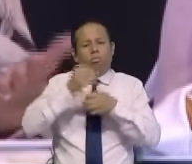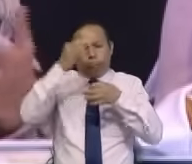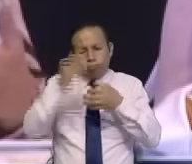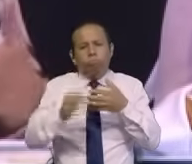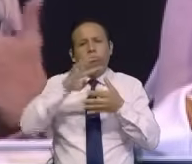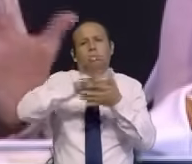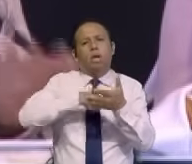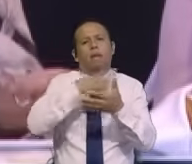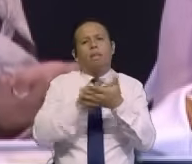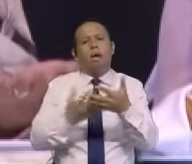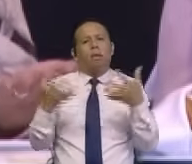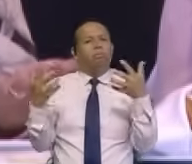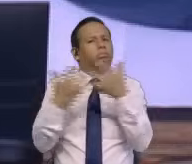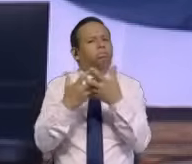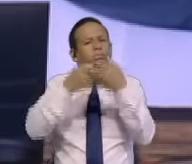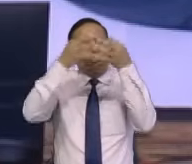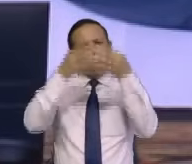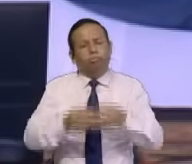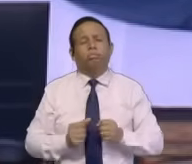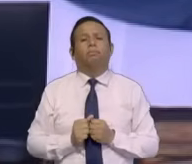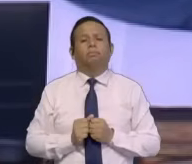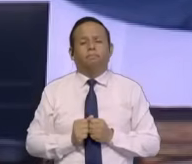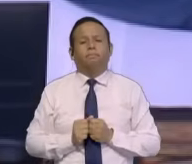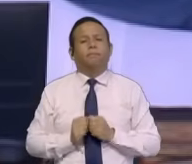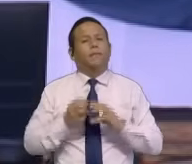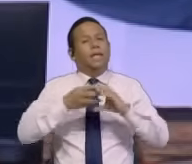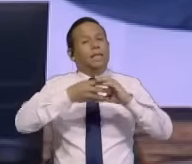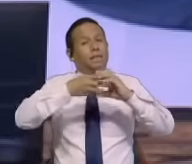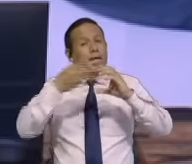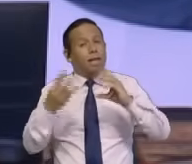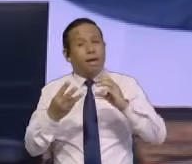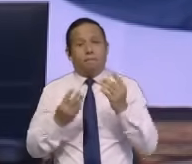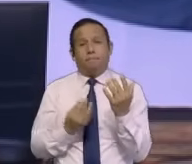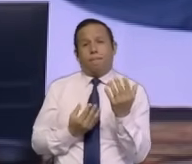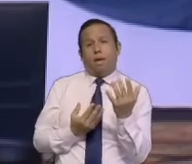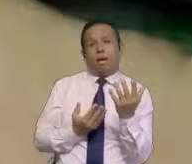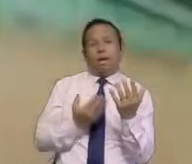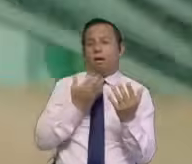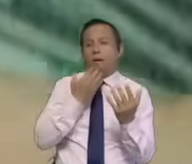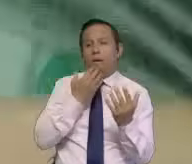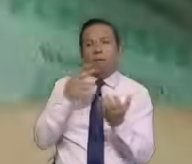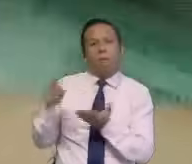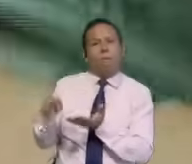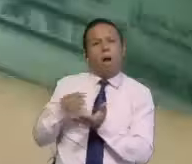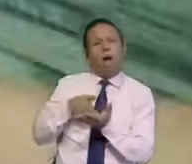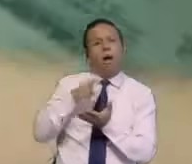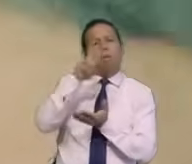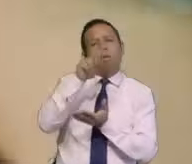con las actividades propuestas. Entre tanto, el CNE, a la espera de la cancelación de